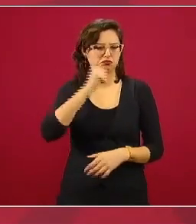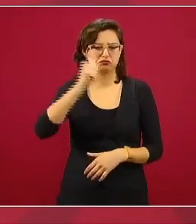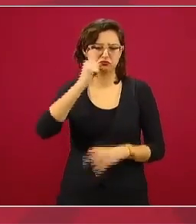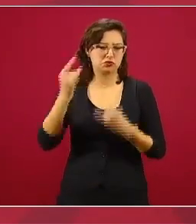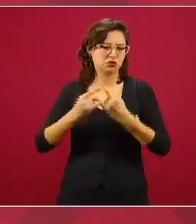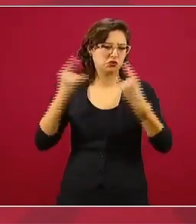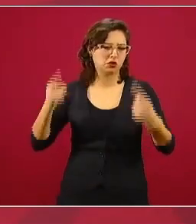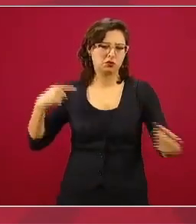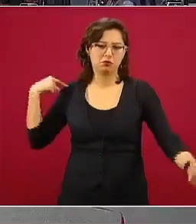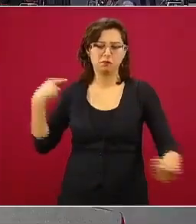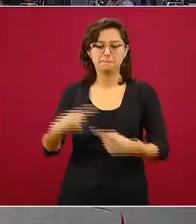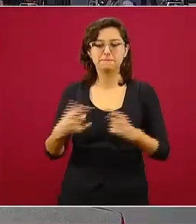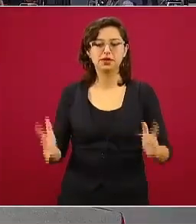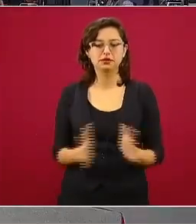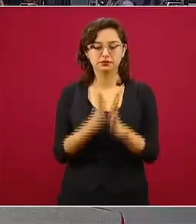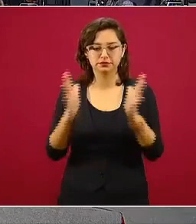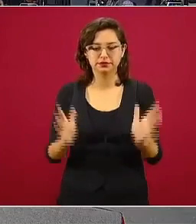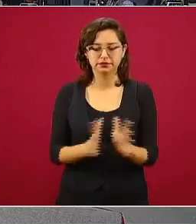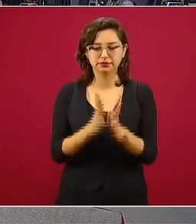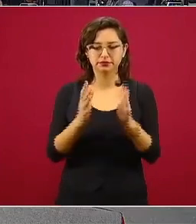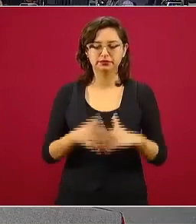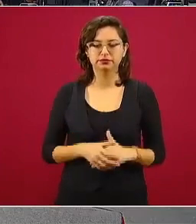a seguir haciéndolo. Sí.